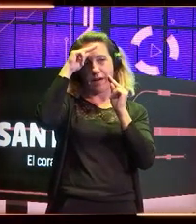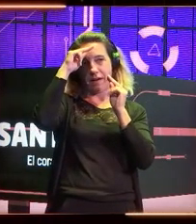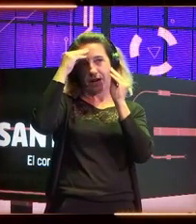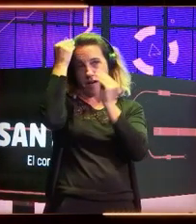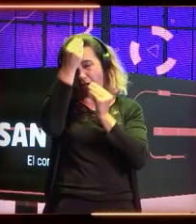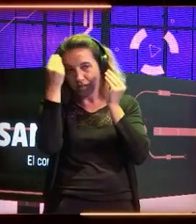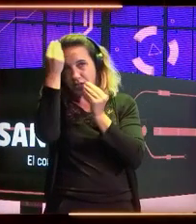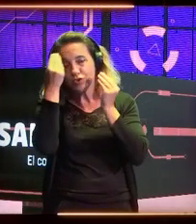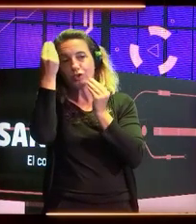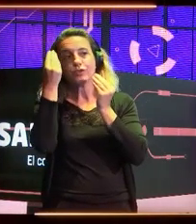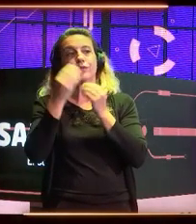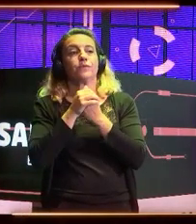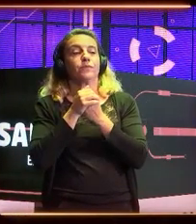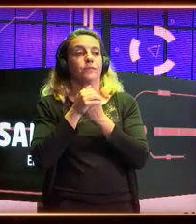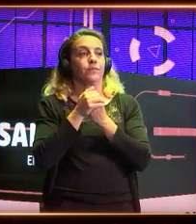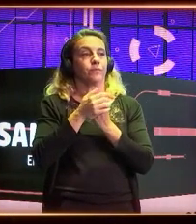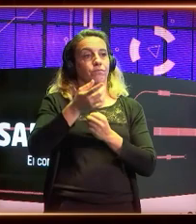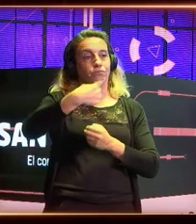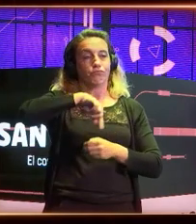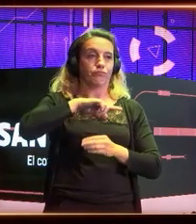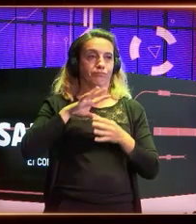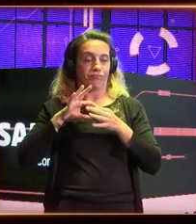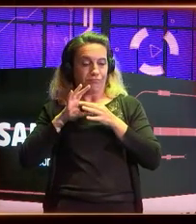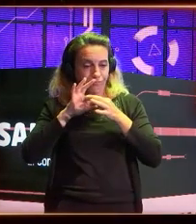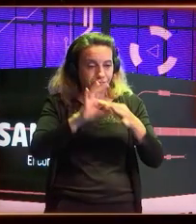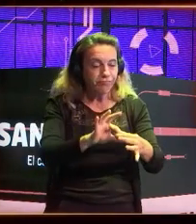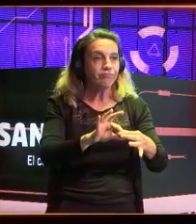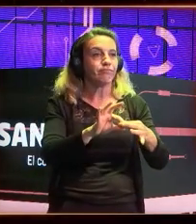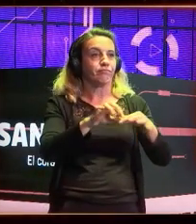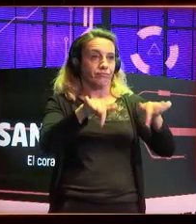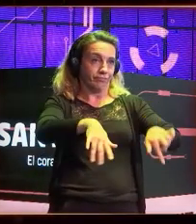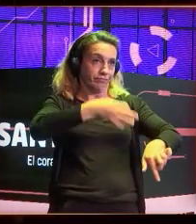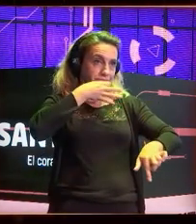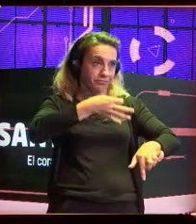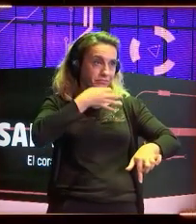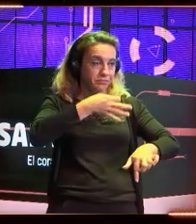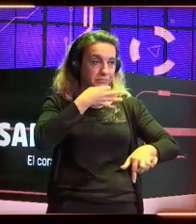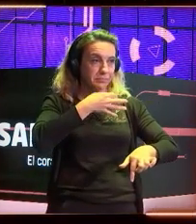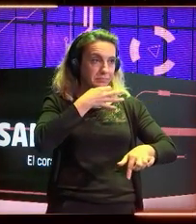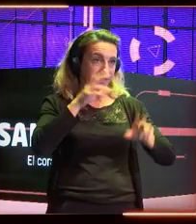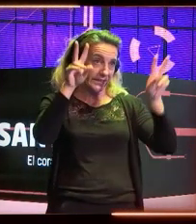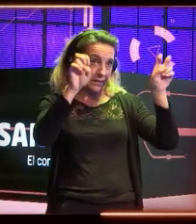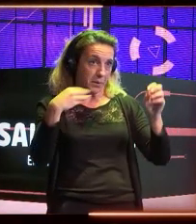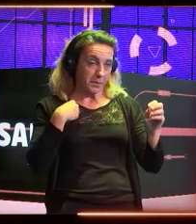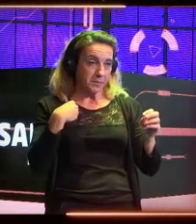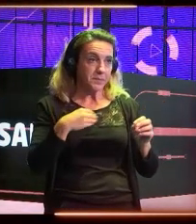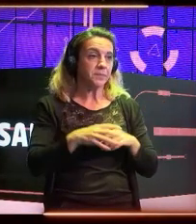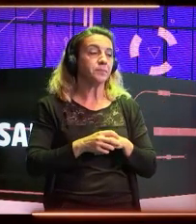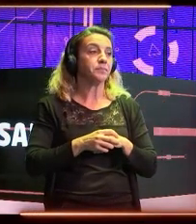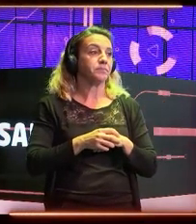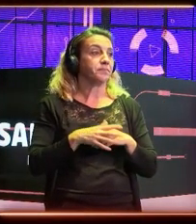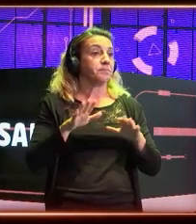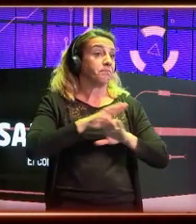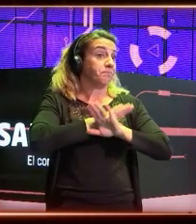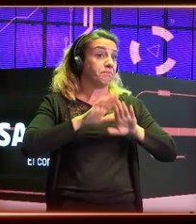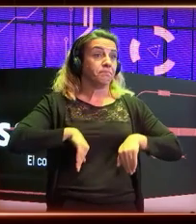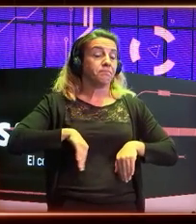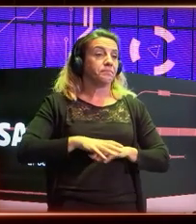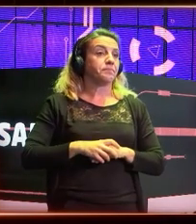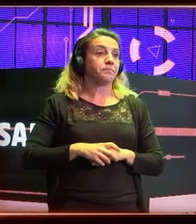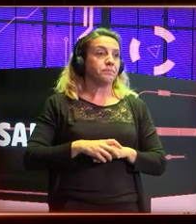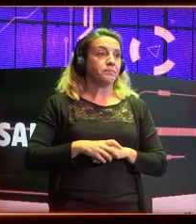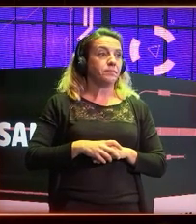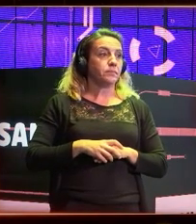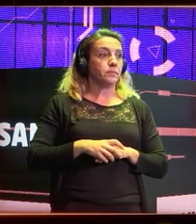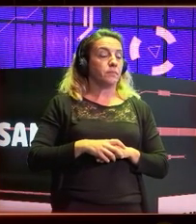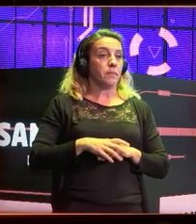que va muy en la línea de lo que estamos dialogando esta tarde aquí y es que bueno pues definitivamente eh No